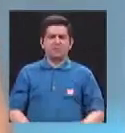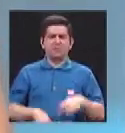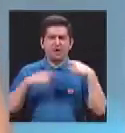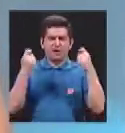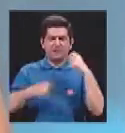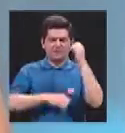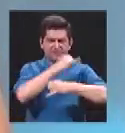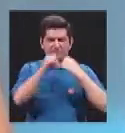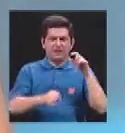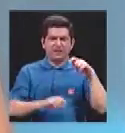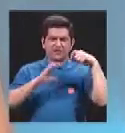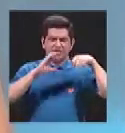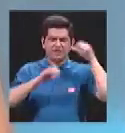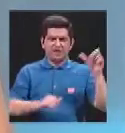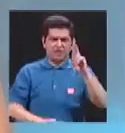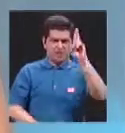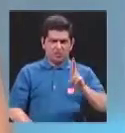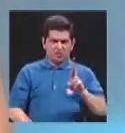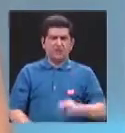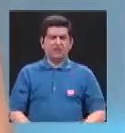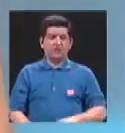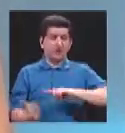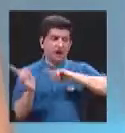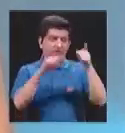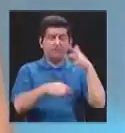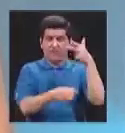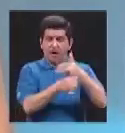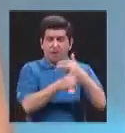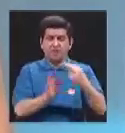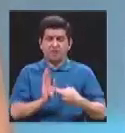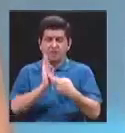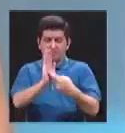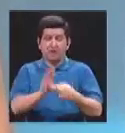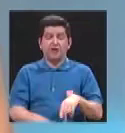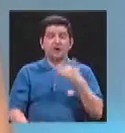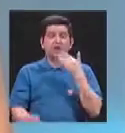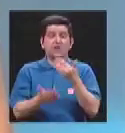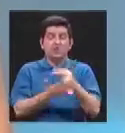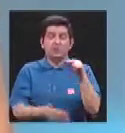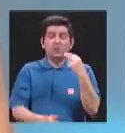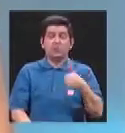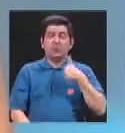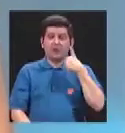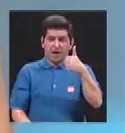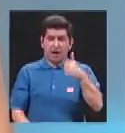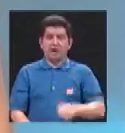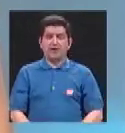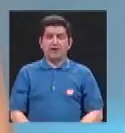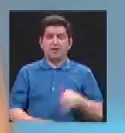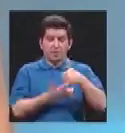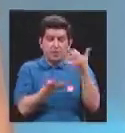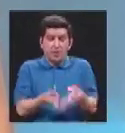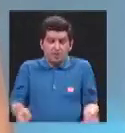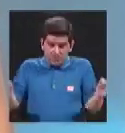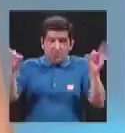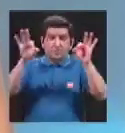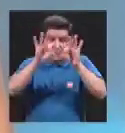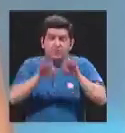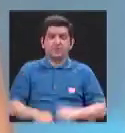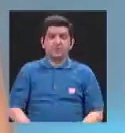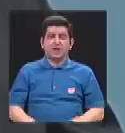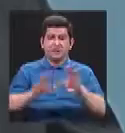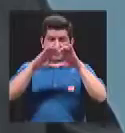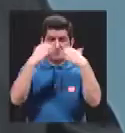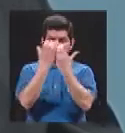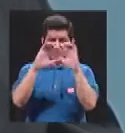que el Festival Internacional de Cine aquí en Costa Rica, fue a representarnos a Guatemala y fue una gran noticia, como ganó los premios más importantes